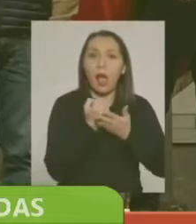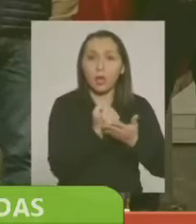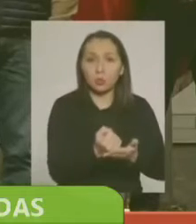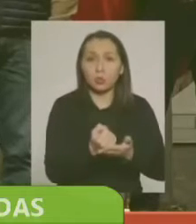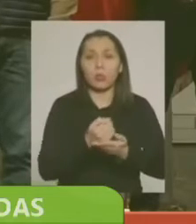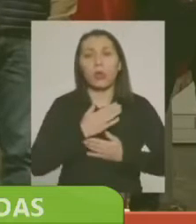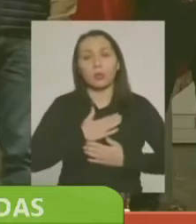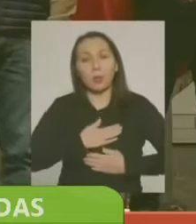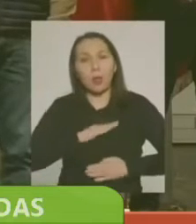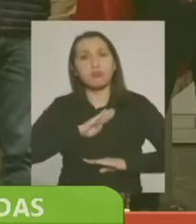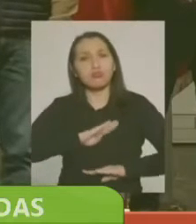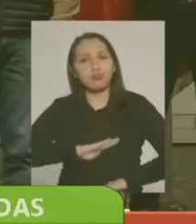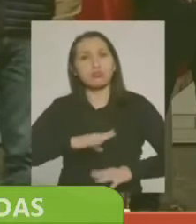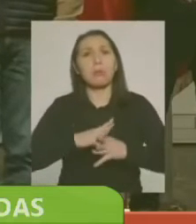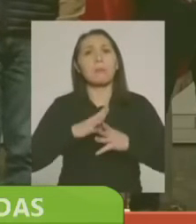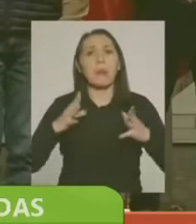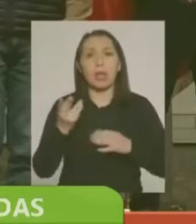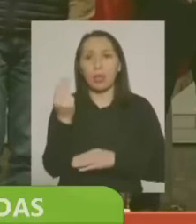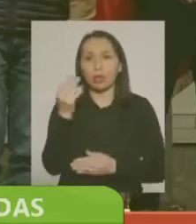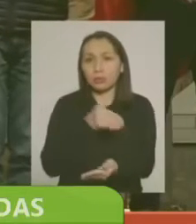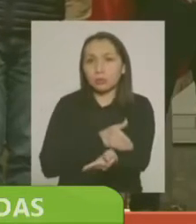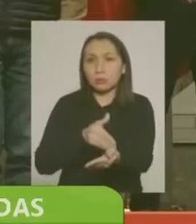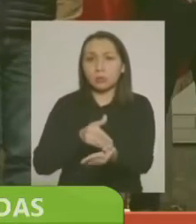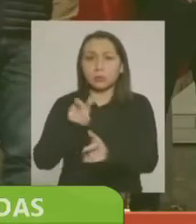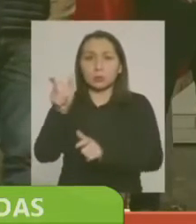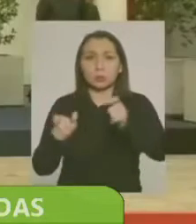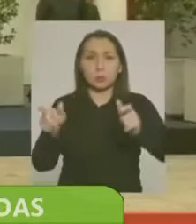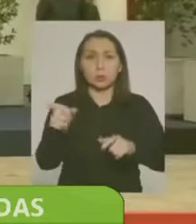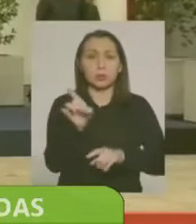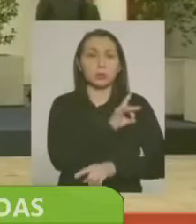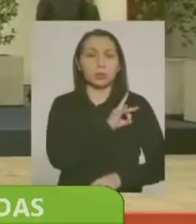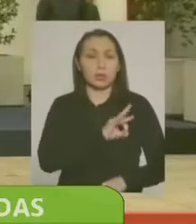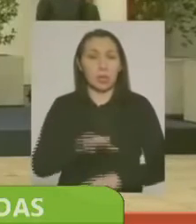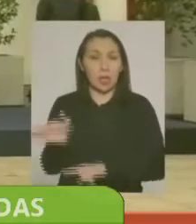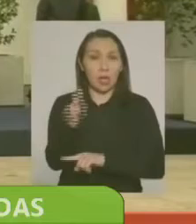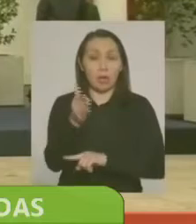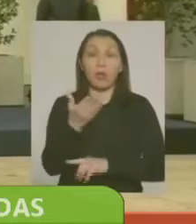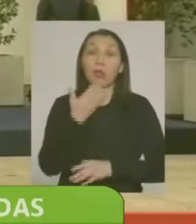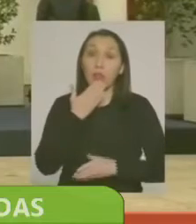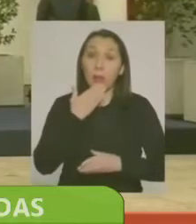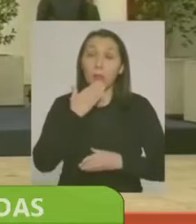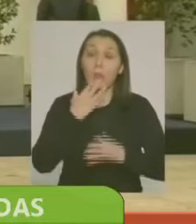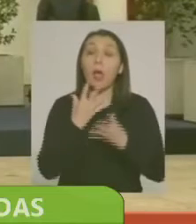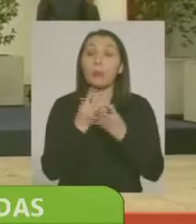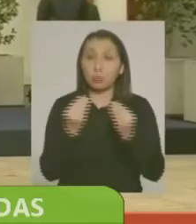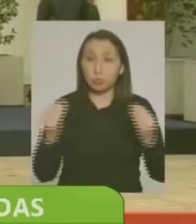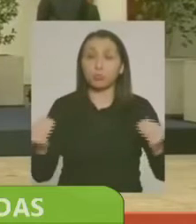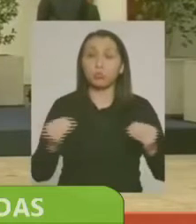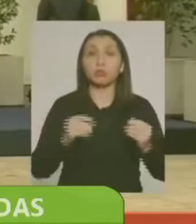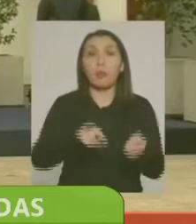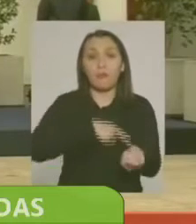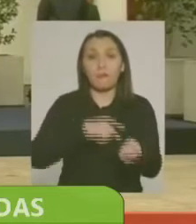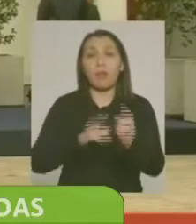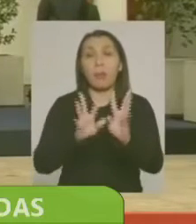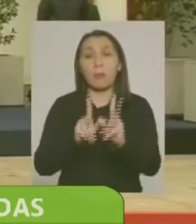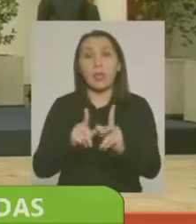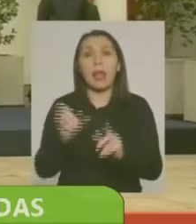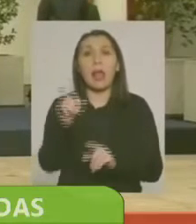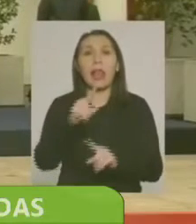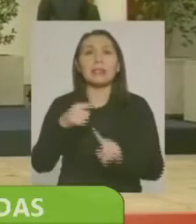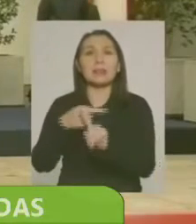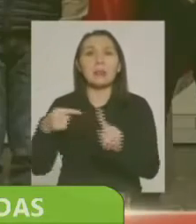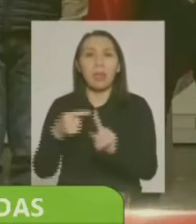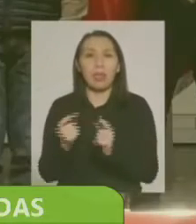muchas veces todos estos proyectos, todas estas ayudas que ha implementado el gobierno en atención a la contingencia de salud que estamos viviendo,